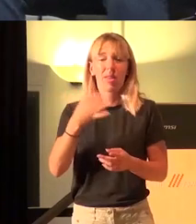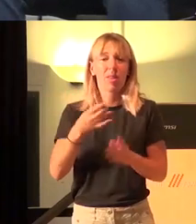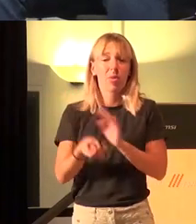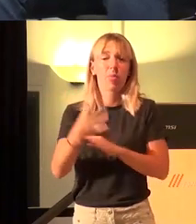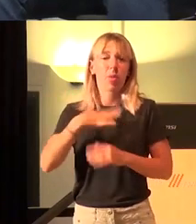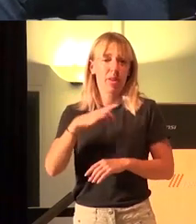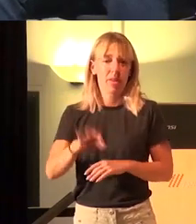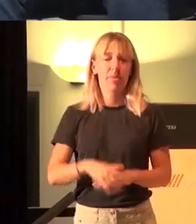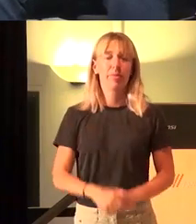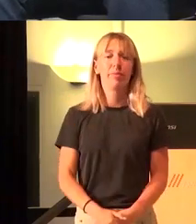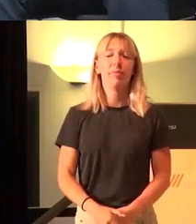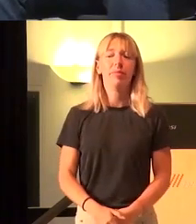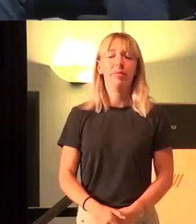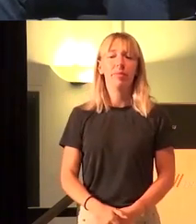pasar.